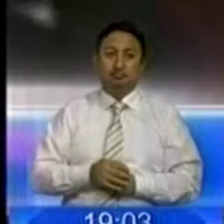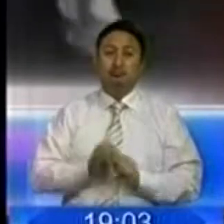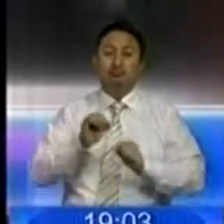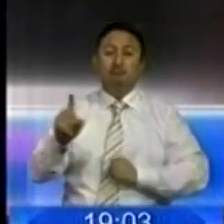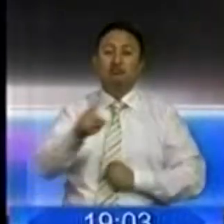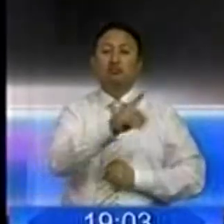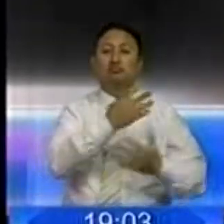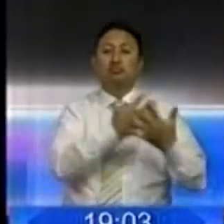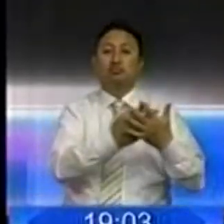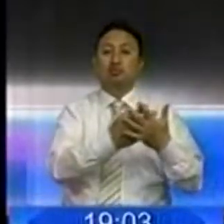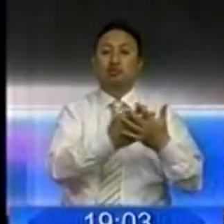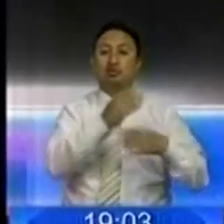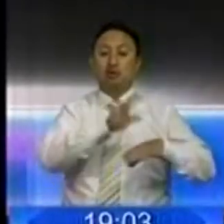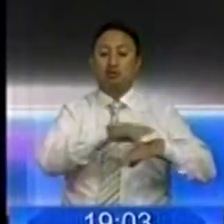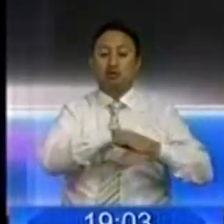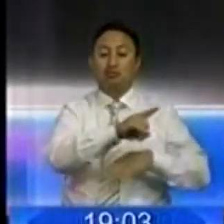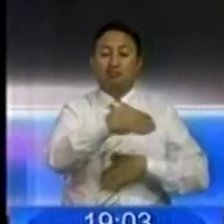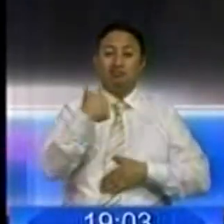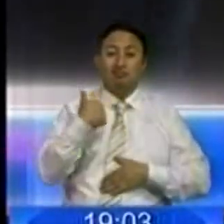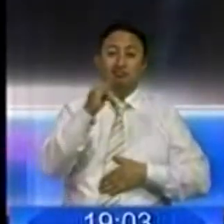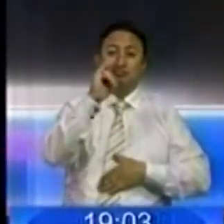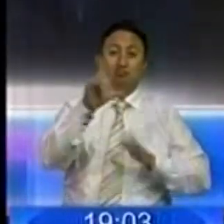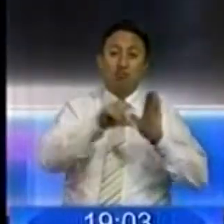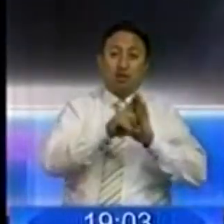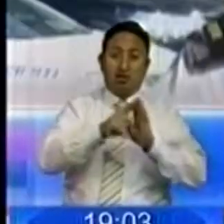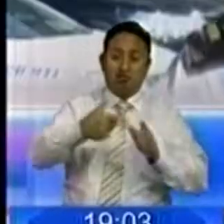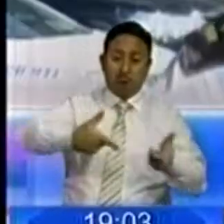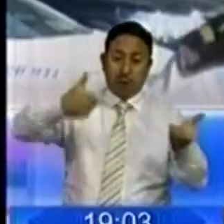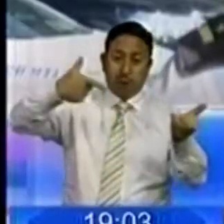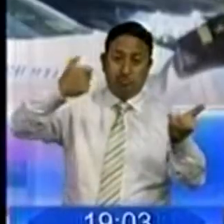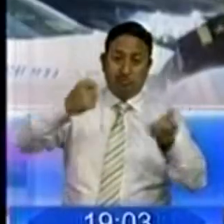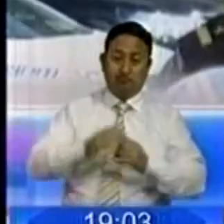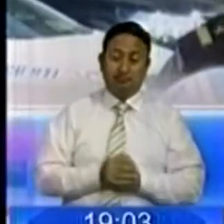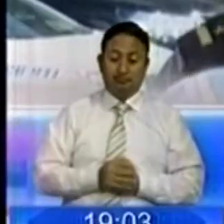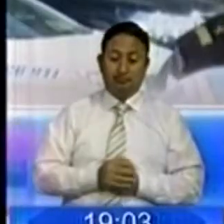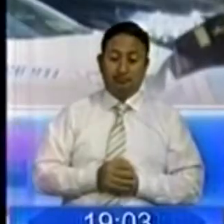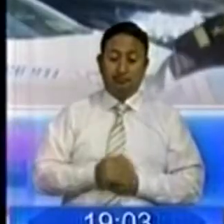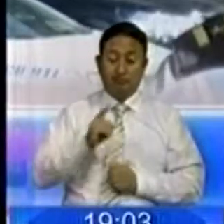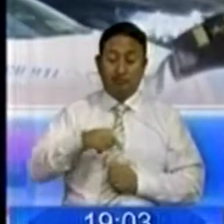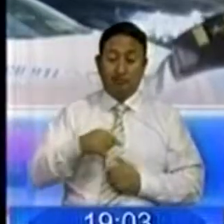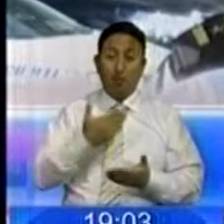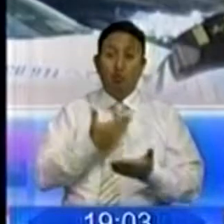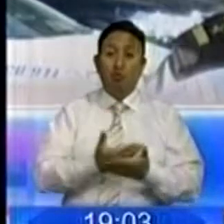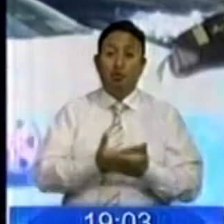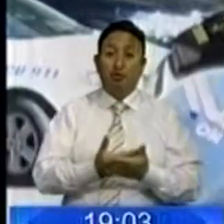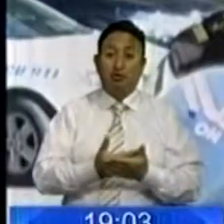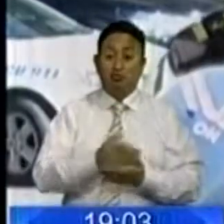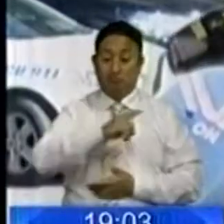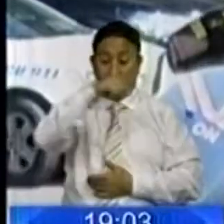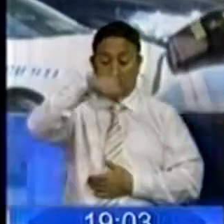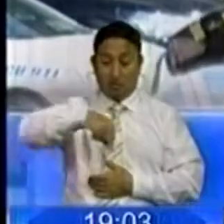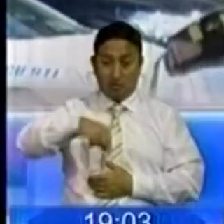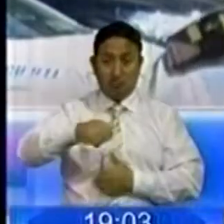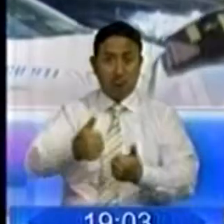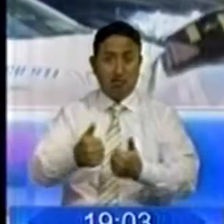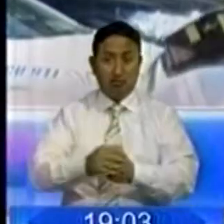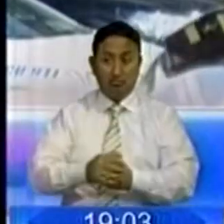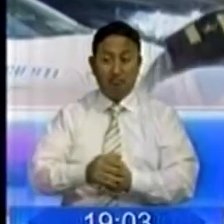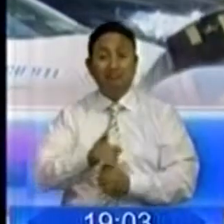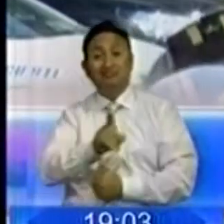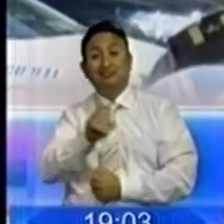prisión preventiva por porte ilegal de armas de acuerdo a las investigaciones esta es una demostración de que dio resultado la